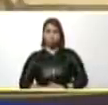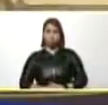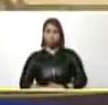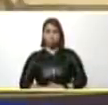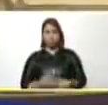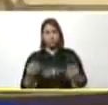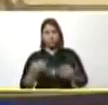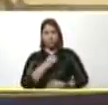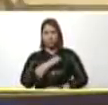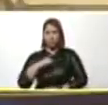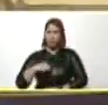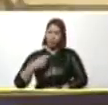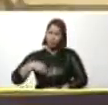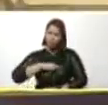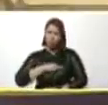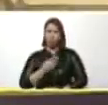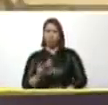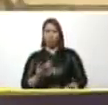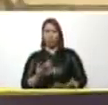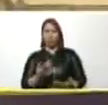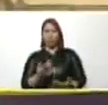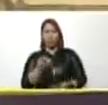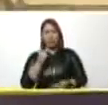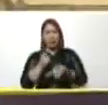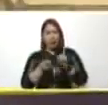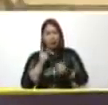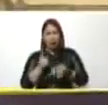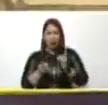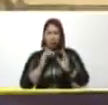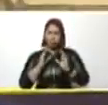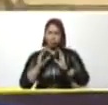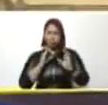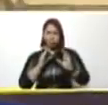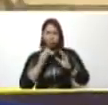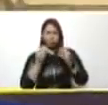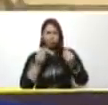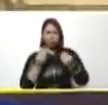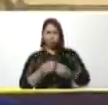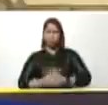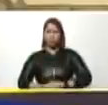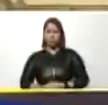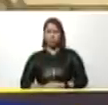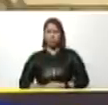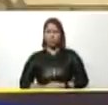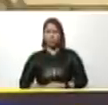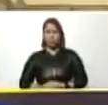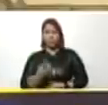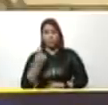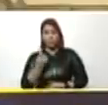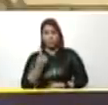siempre somos nosotros un poco autocríticos en la parte comunicacional, porque quizá falta